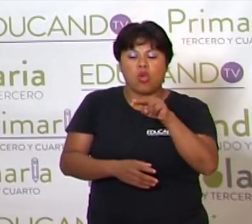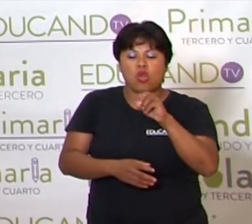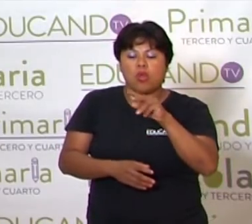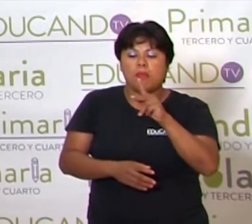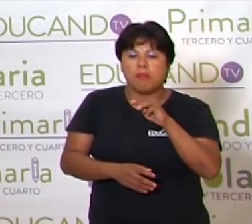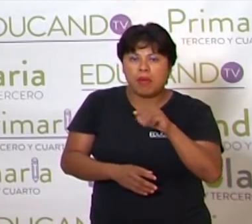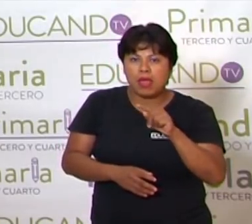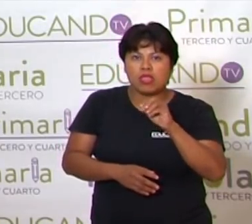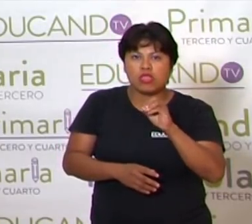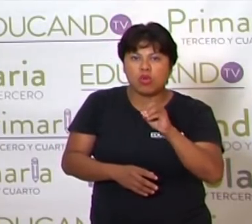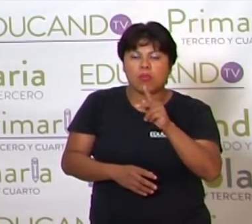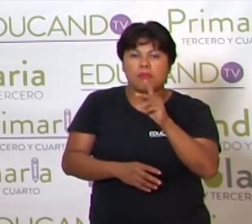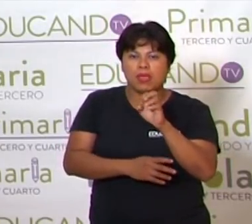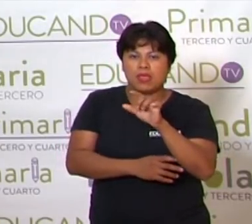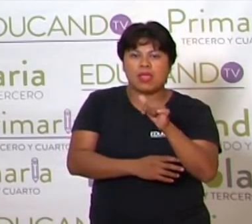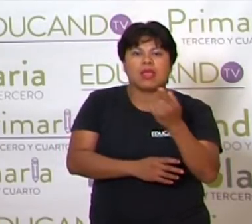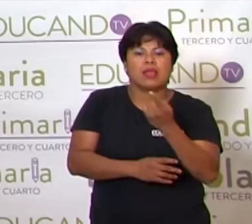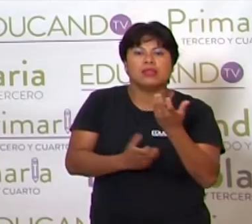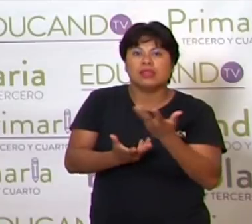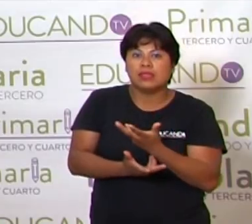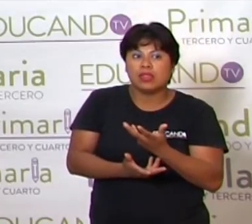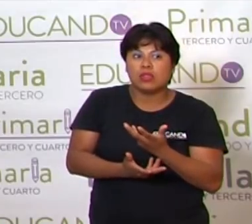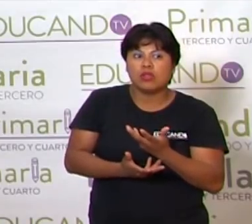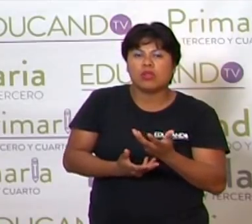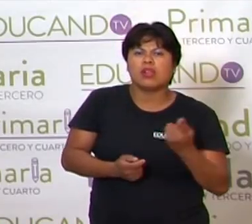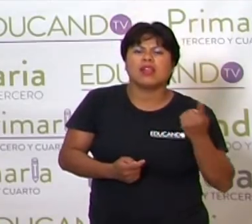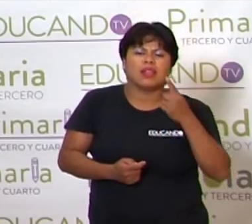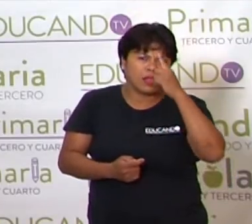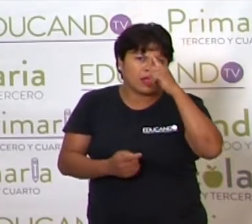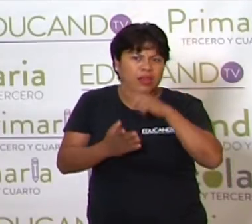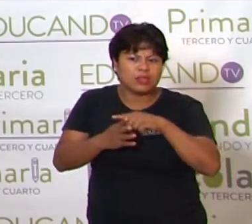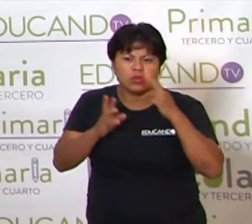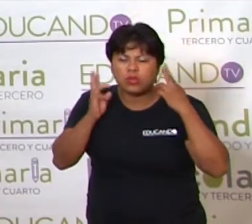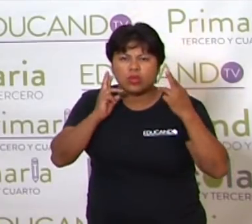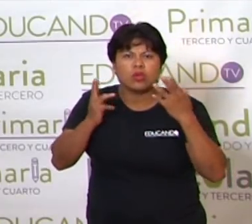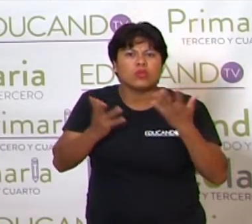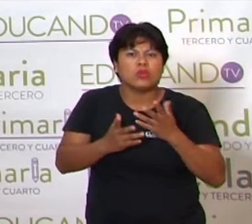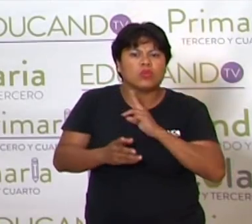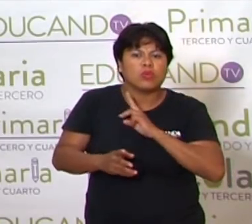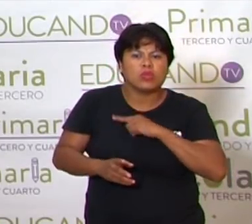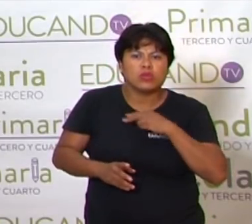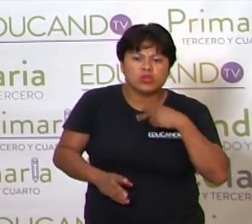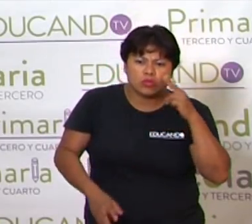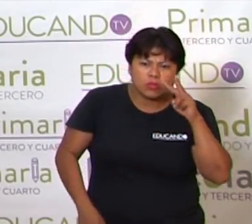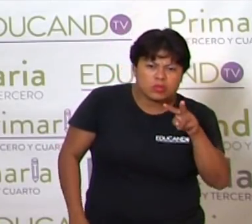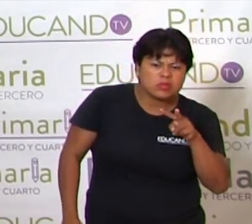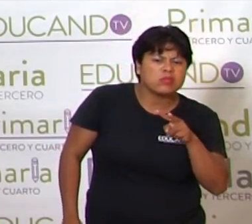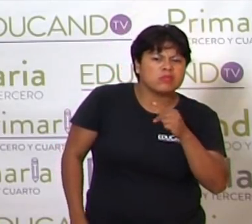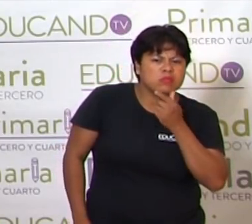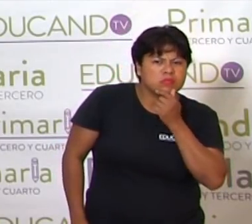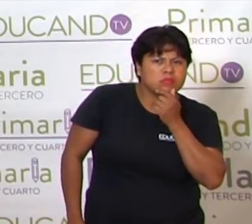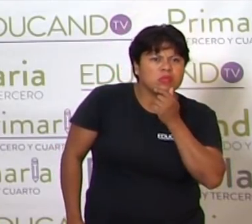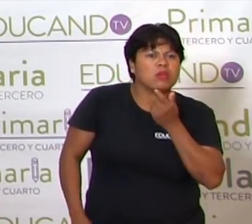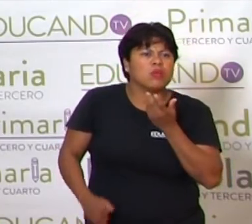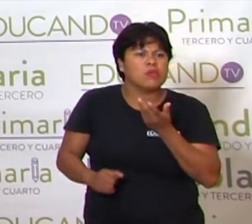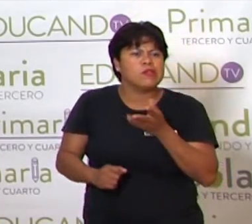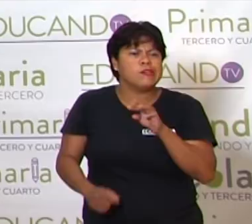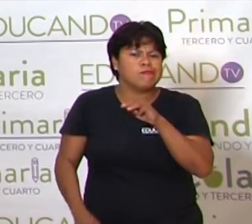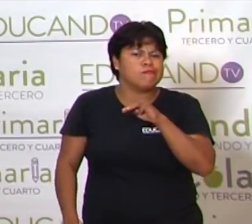onomatopeya de un sonido que él está produciendo. ¿Qué sonido producimos cuando vemos algo y nos intriga? Hacemos así,